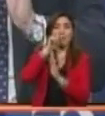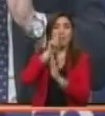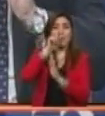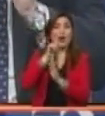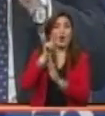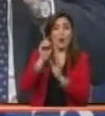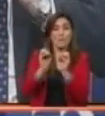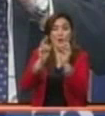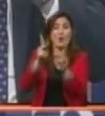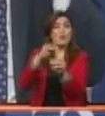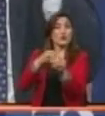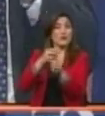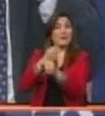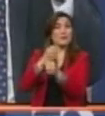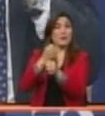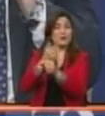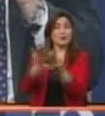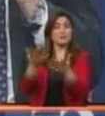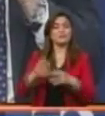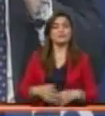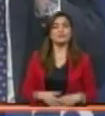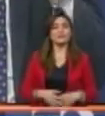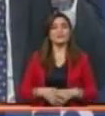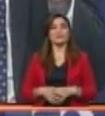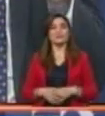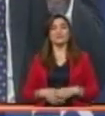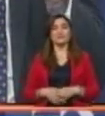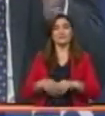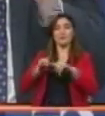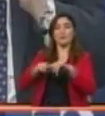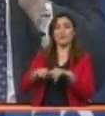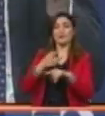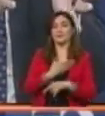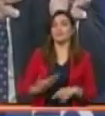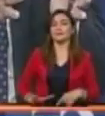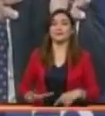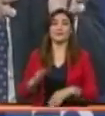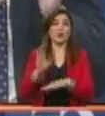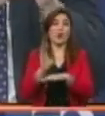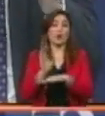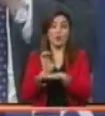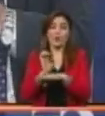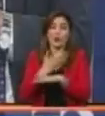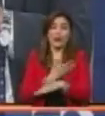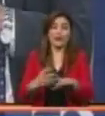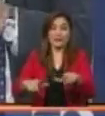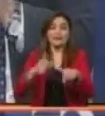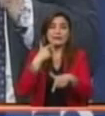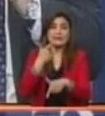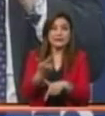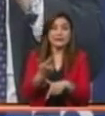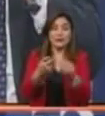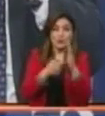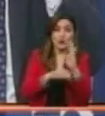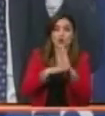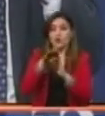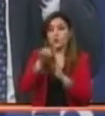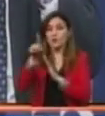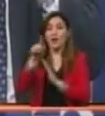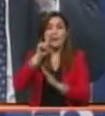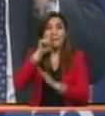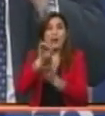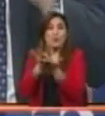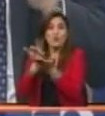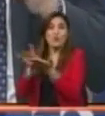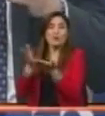parte del entorno que el presidente de la República trate de marcar. Es decir, no quiere subir impuestos, no quiere afectar el empleo, es el norte,